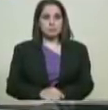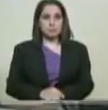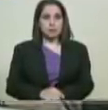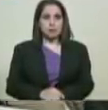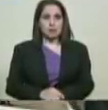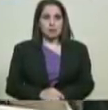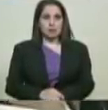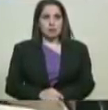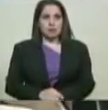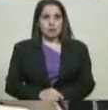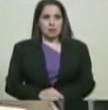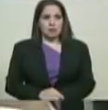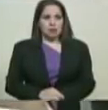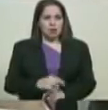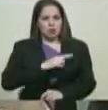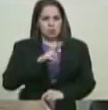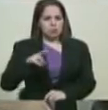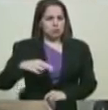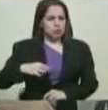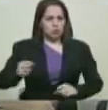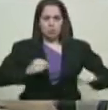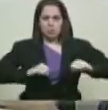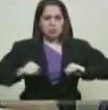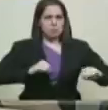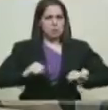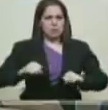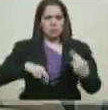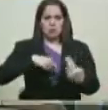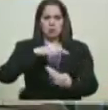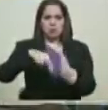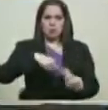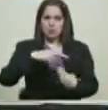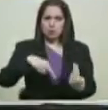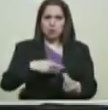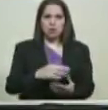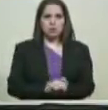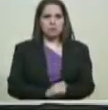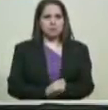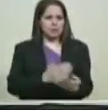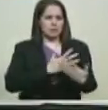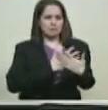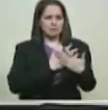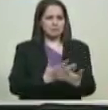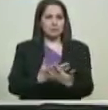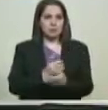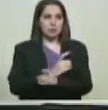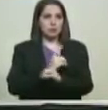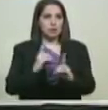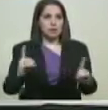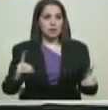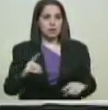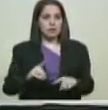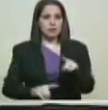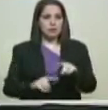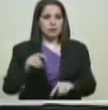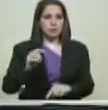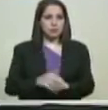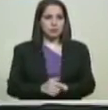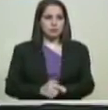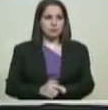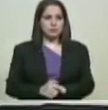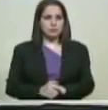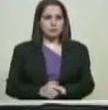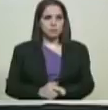Somos un movimiento revolucionario de vocación democrática y jugamos limpio.